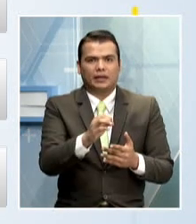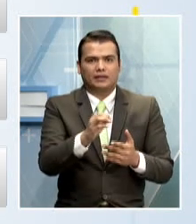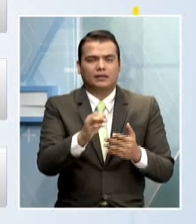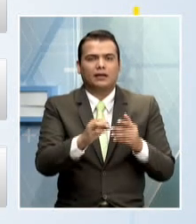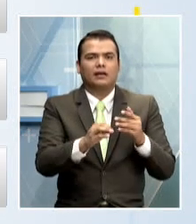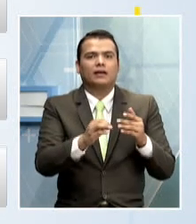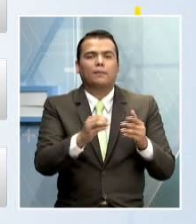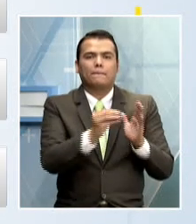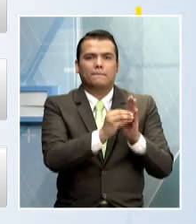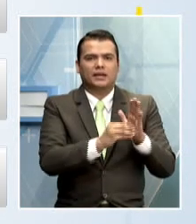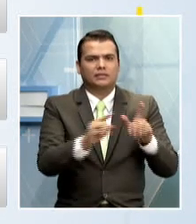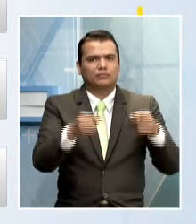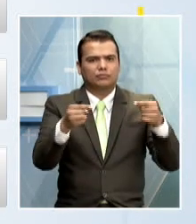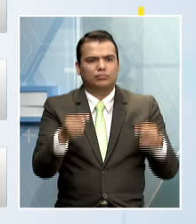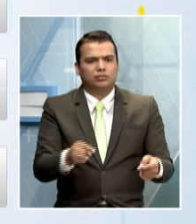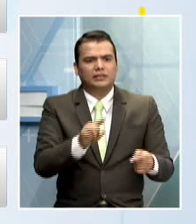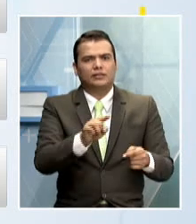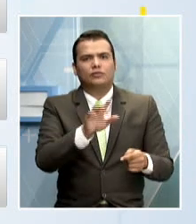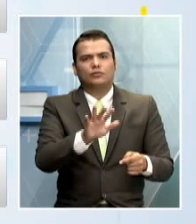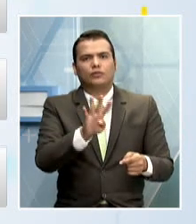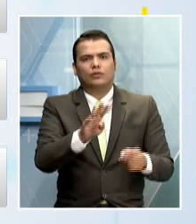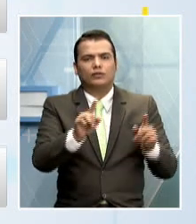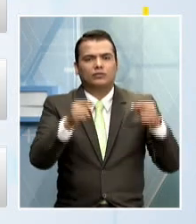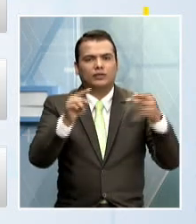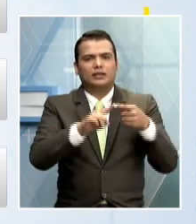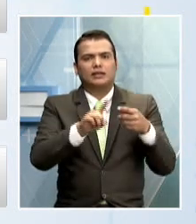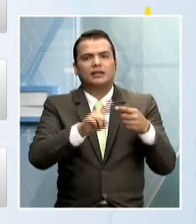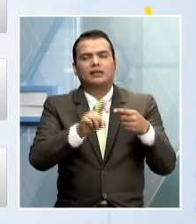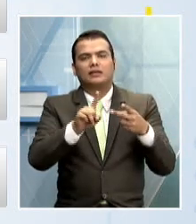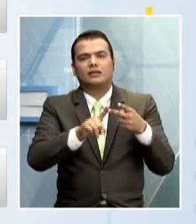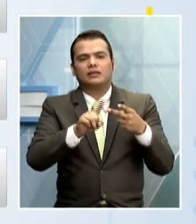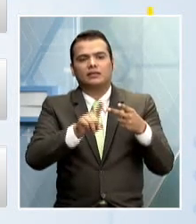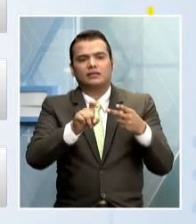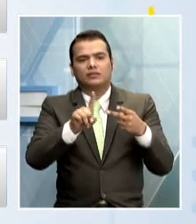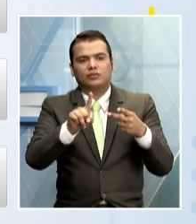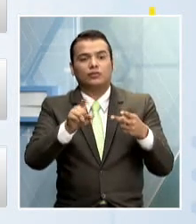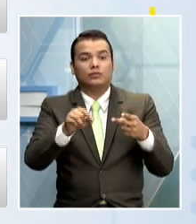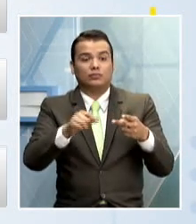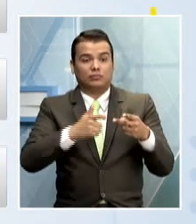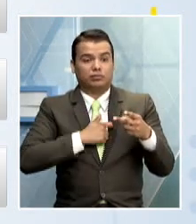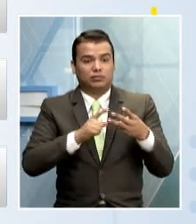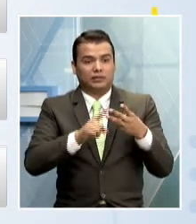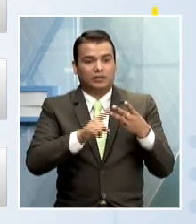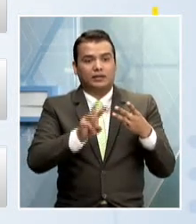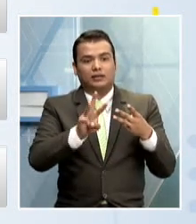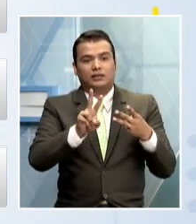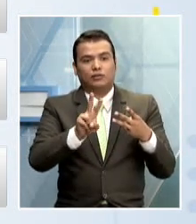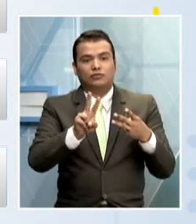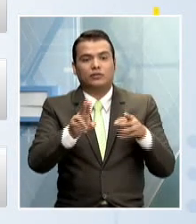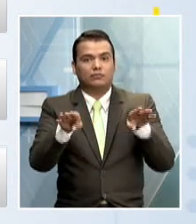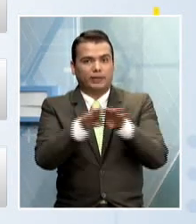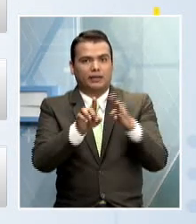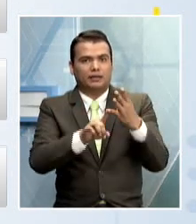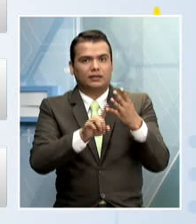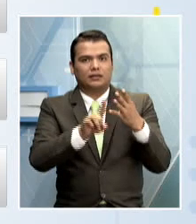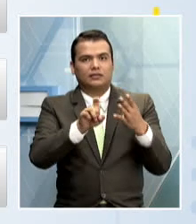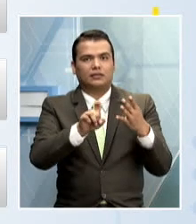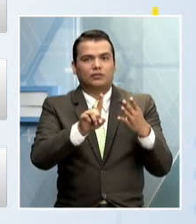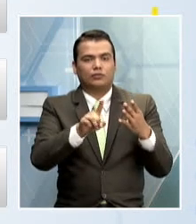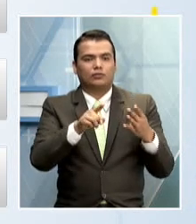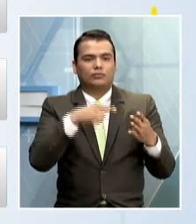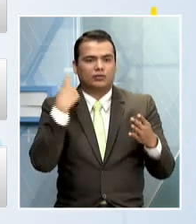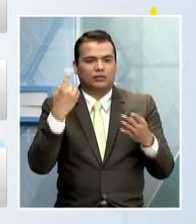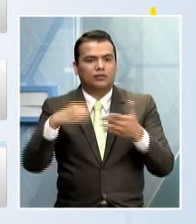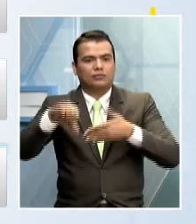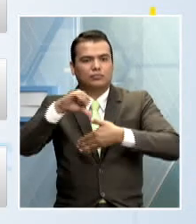Libertadores suma 154 partidos, 61 triunfos, 32 empates y 61 derrotas. En la Suramericana, 9